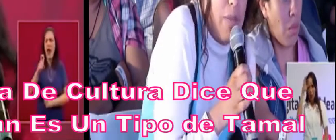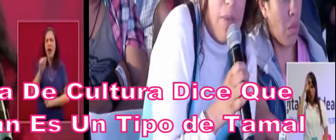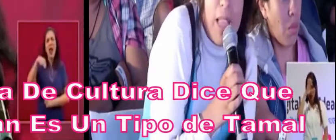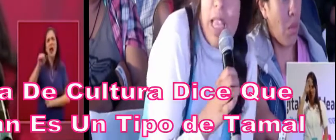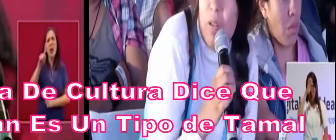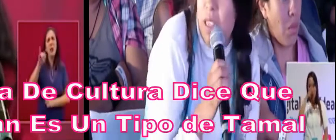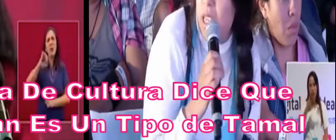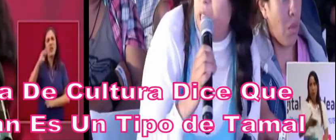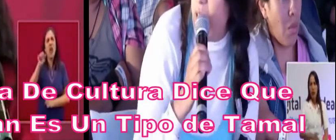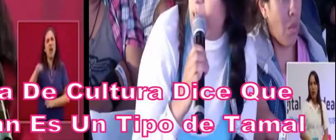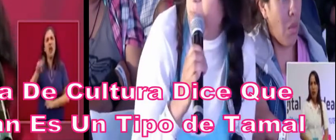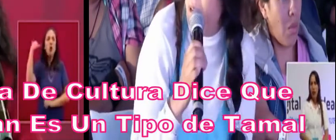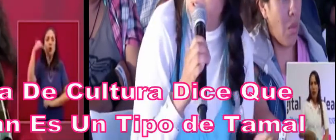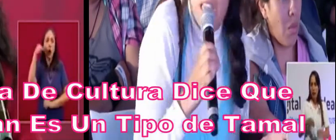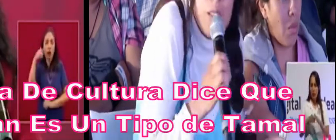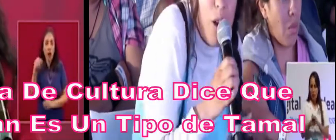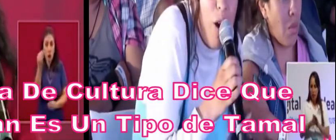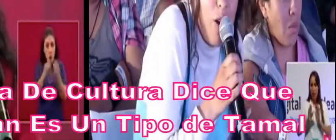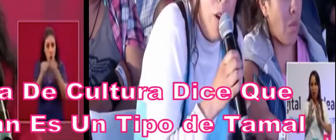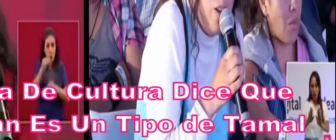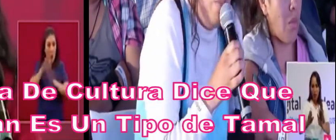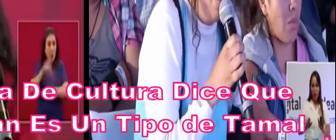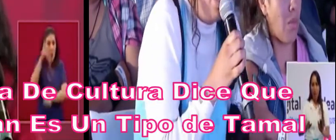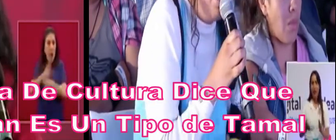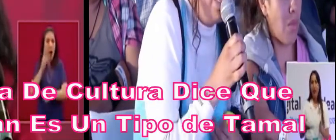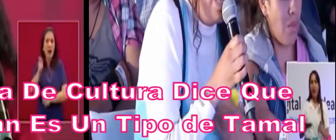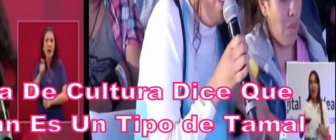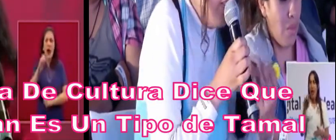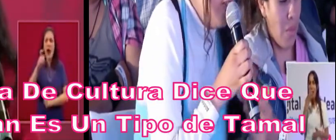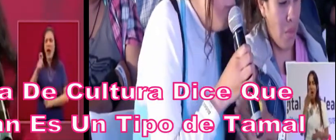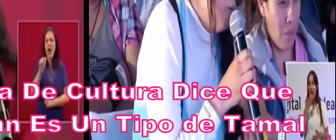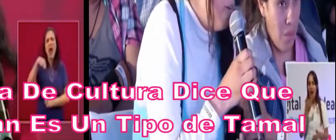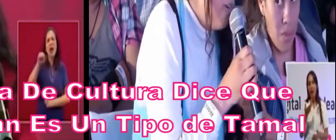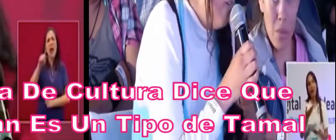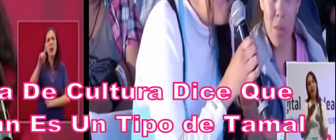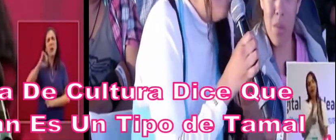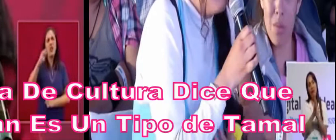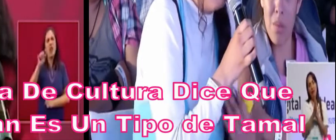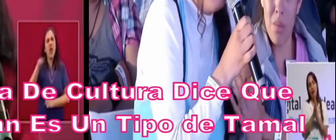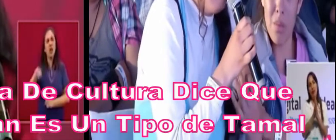el metro que me avienta. No entienden eso, menos esto. Porque yo sí tengo ese IQ.